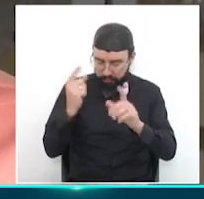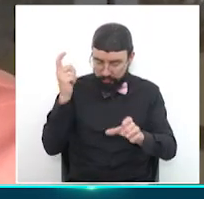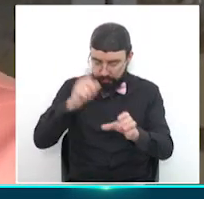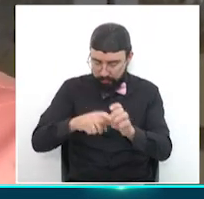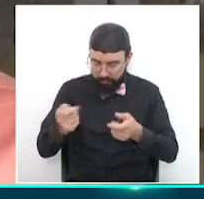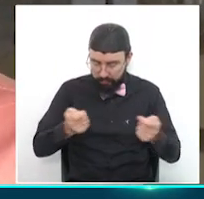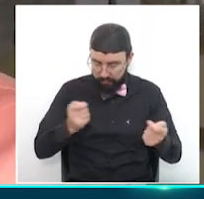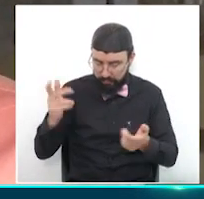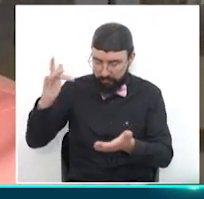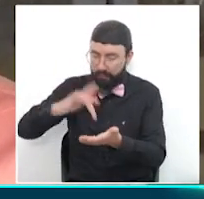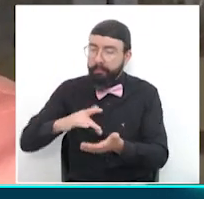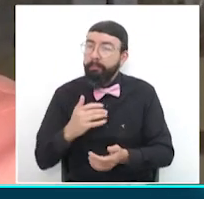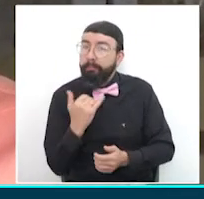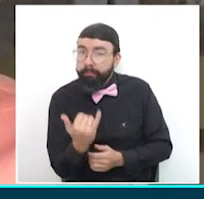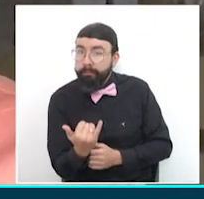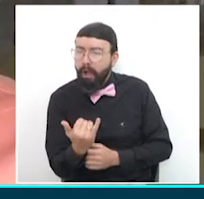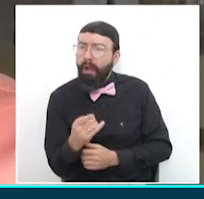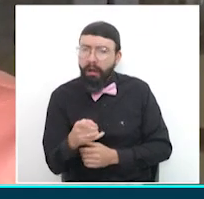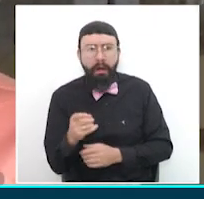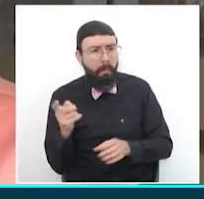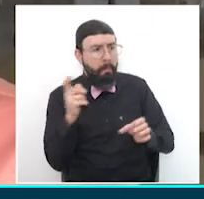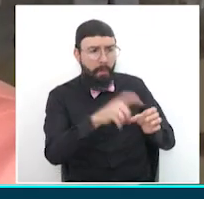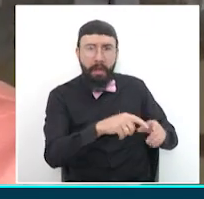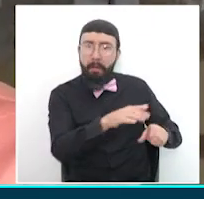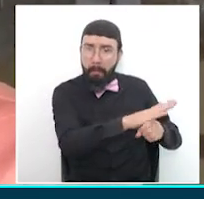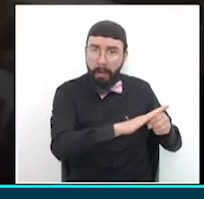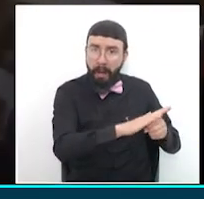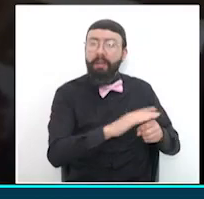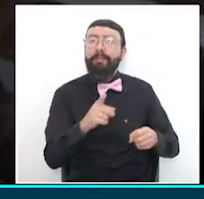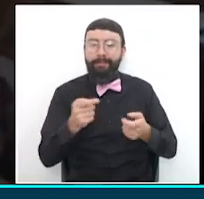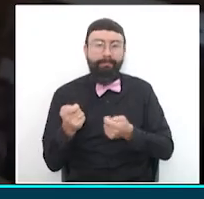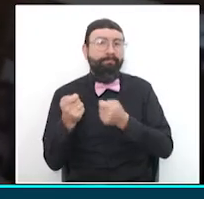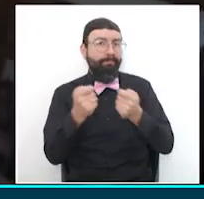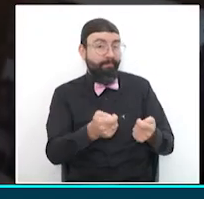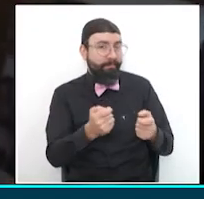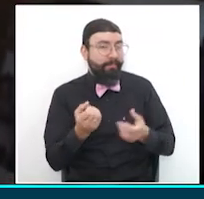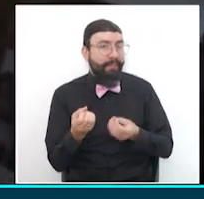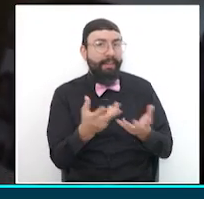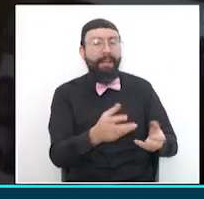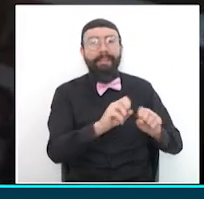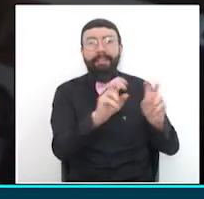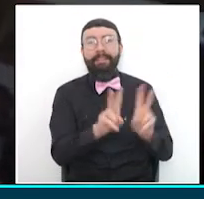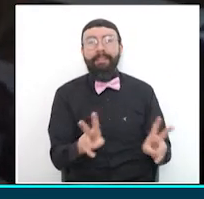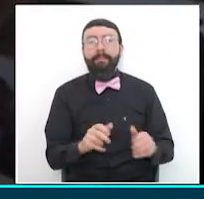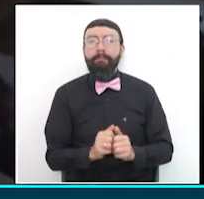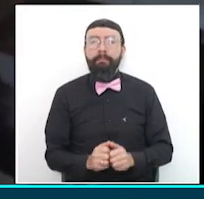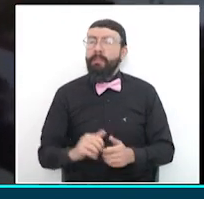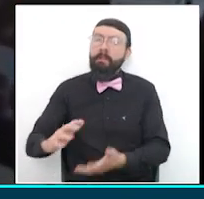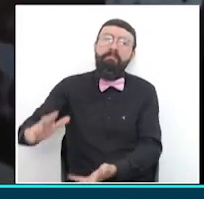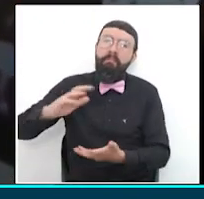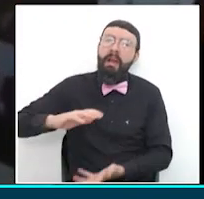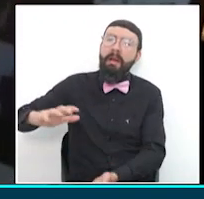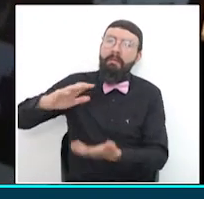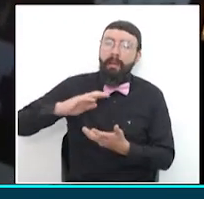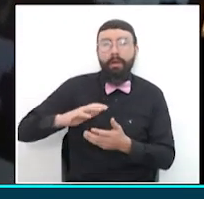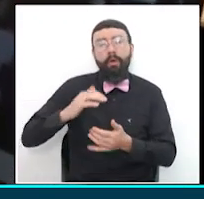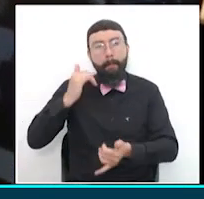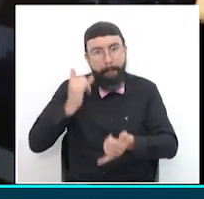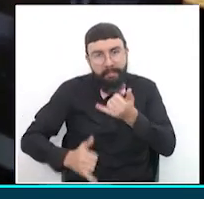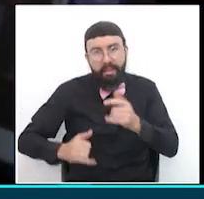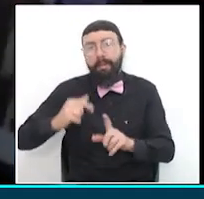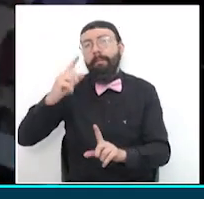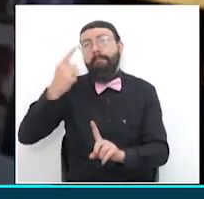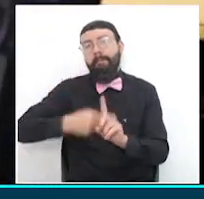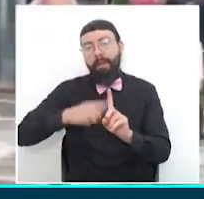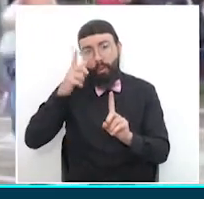tener la ubicación en estos estratos socioeconómicos, puede ser beneficiario. La jornada de donación termina en el mes de julio, por eso la Secretaría